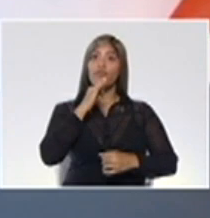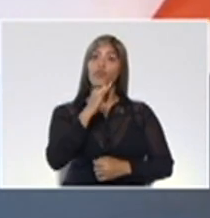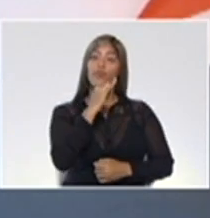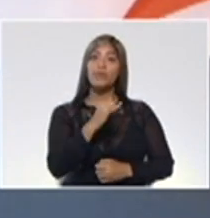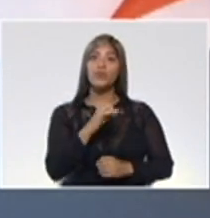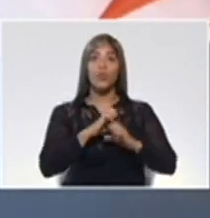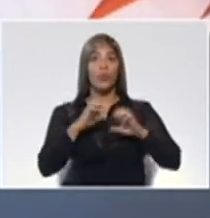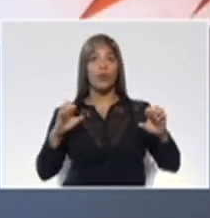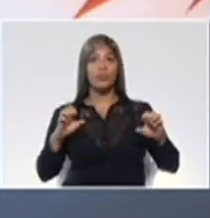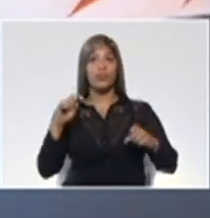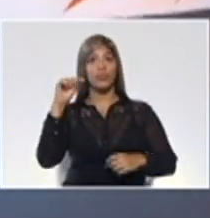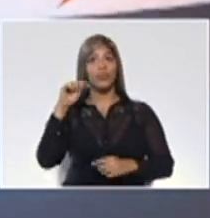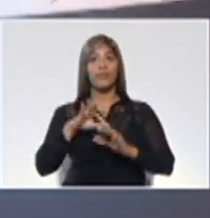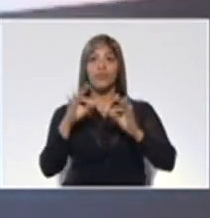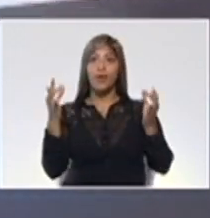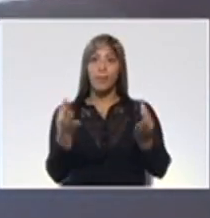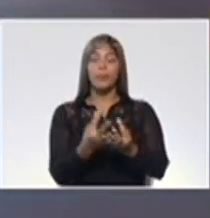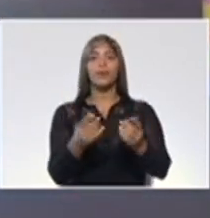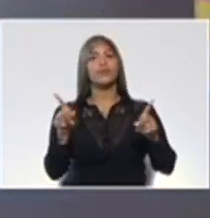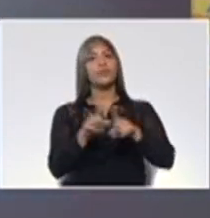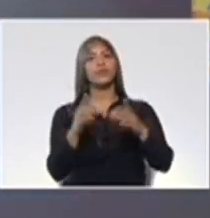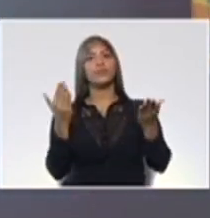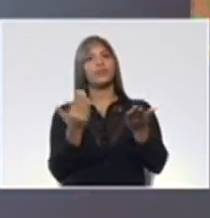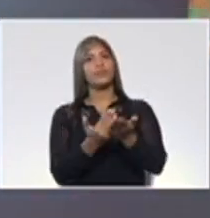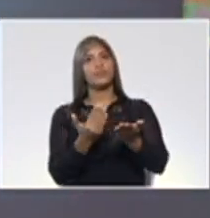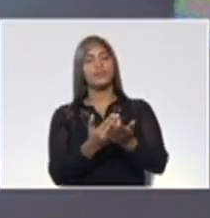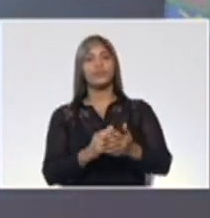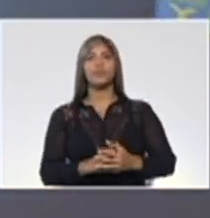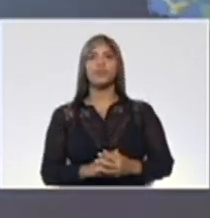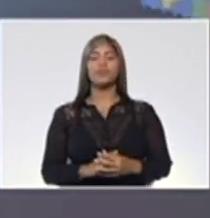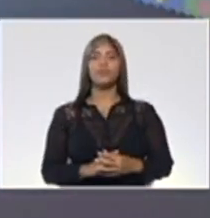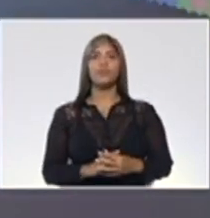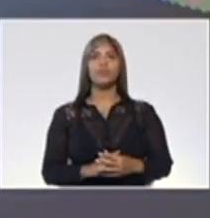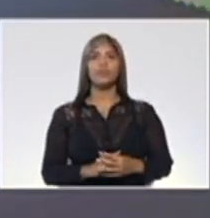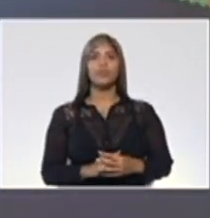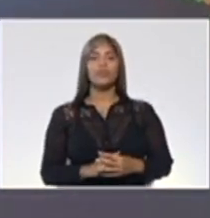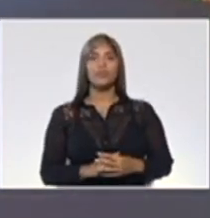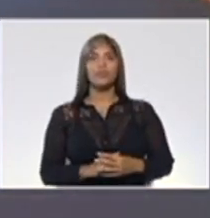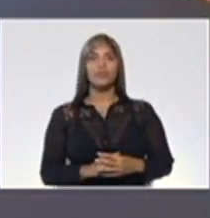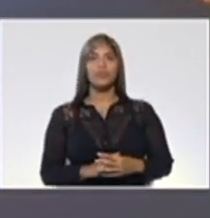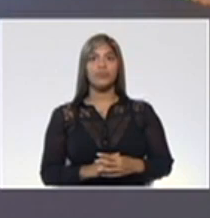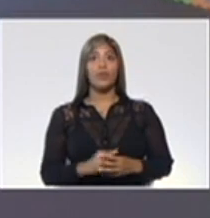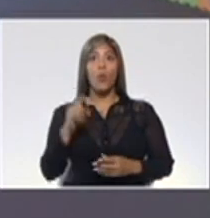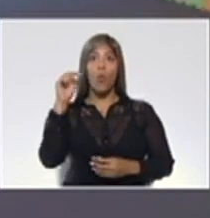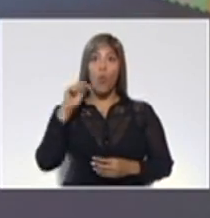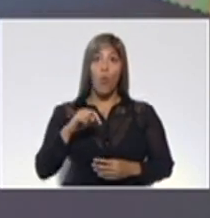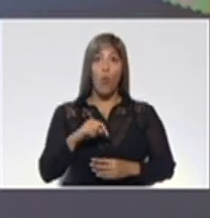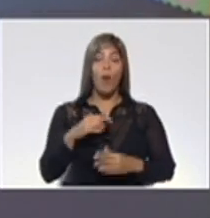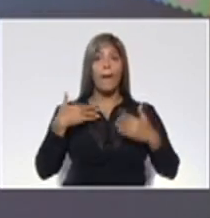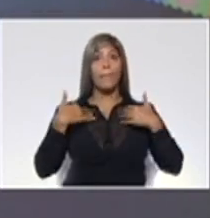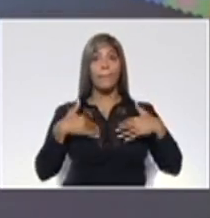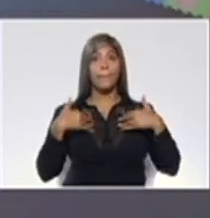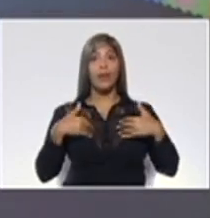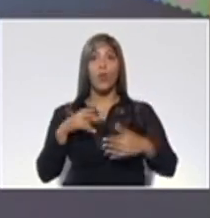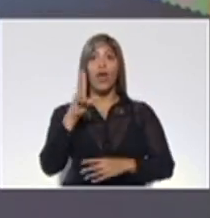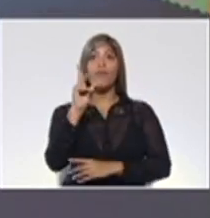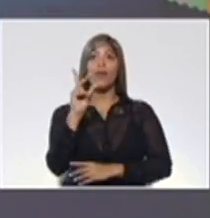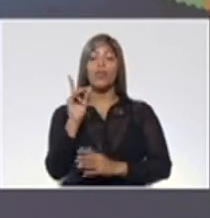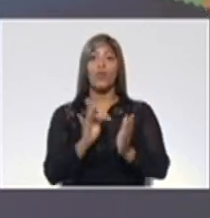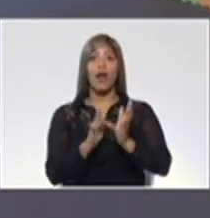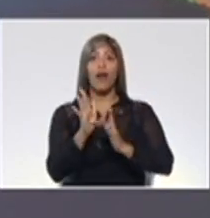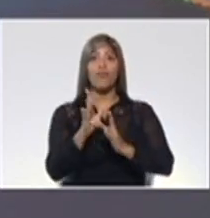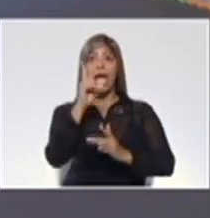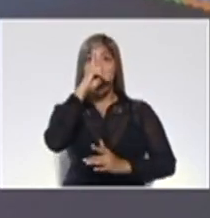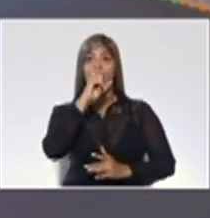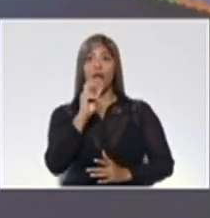este, nuestro programa, Cada Familia, Una Escuela. El día de hoy, miércoles 21 de abril